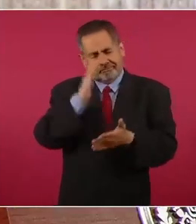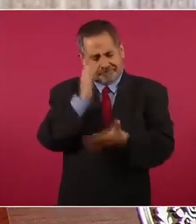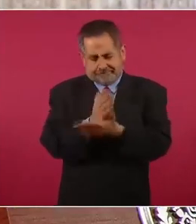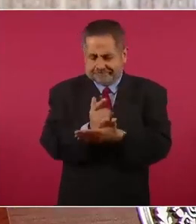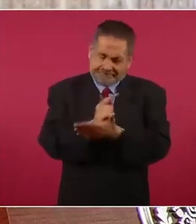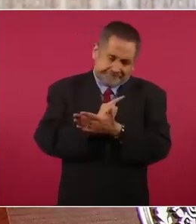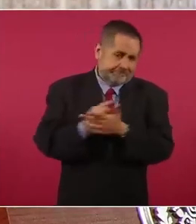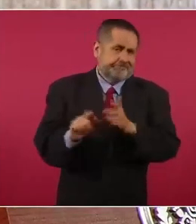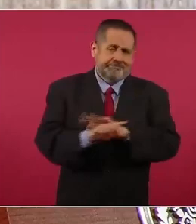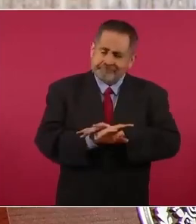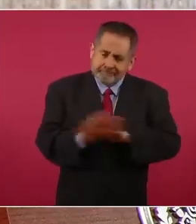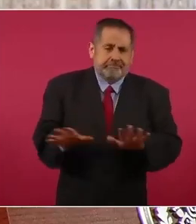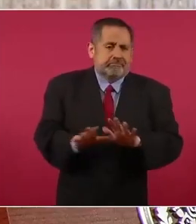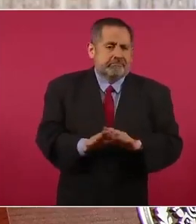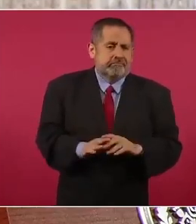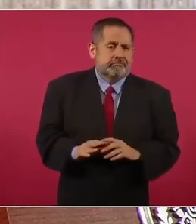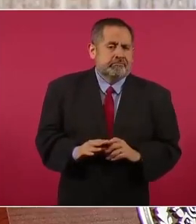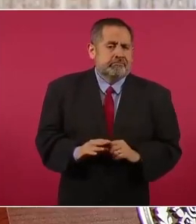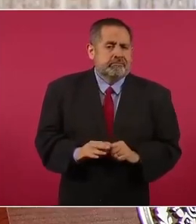que ya no